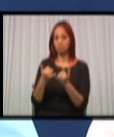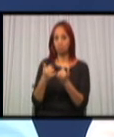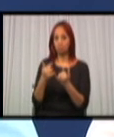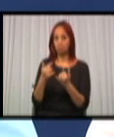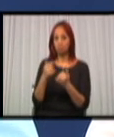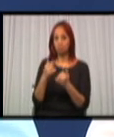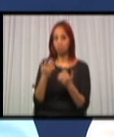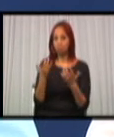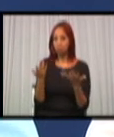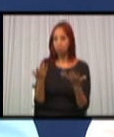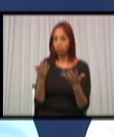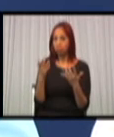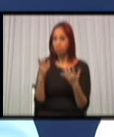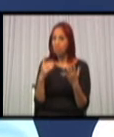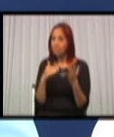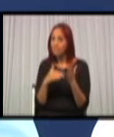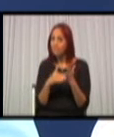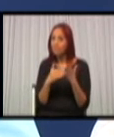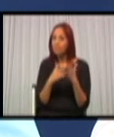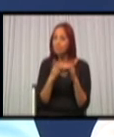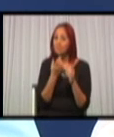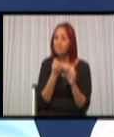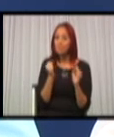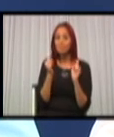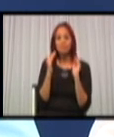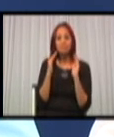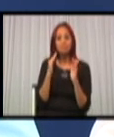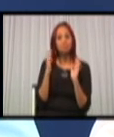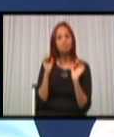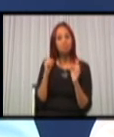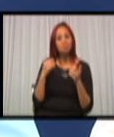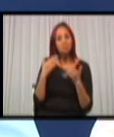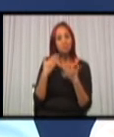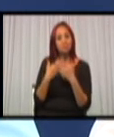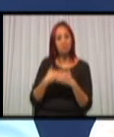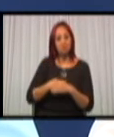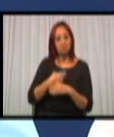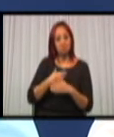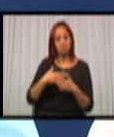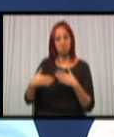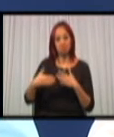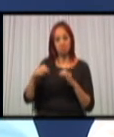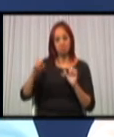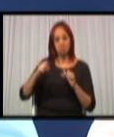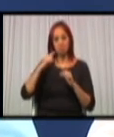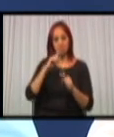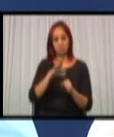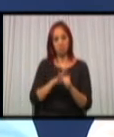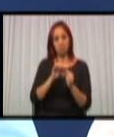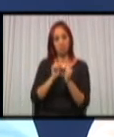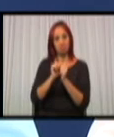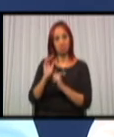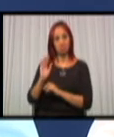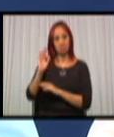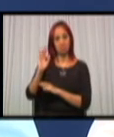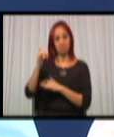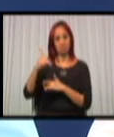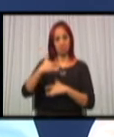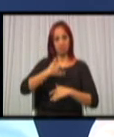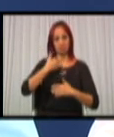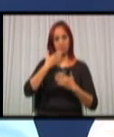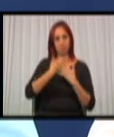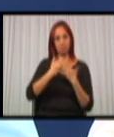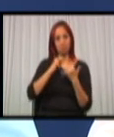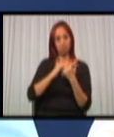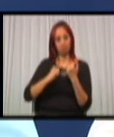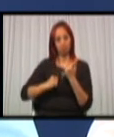millones es imposible atender, puede venir el alcalde que sea y no va a poder cumplir con las promesas que se tienen. Bueno, con esta